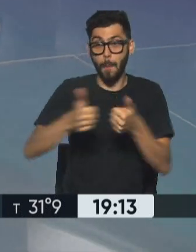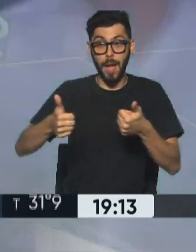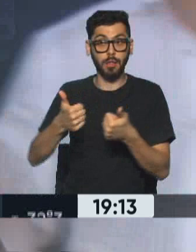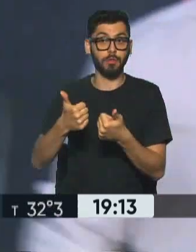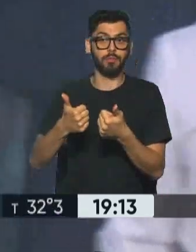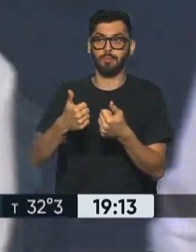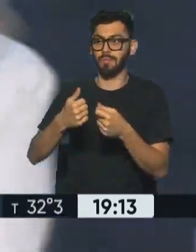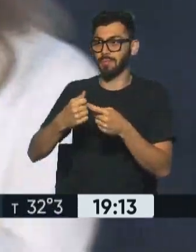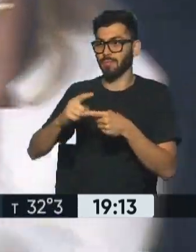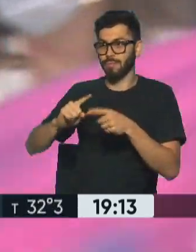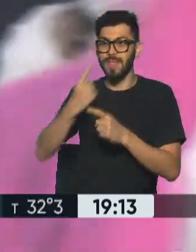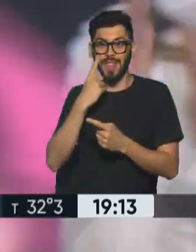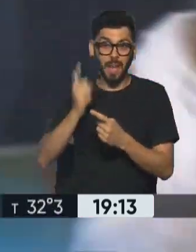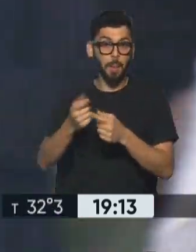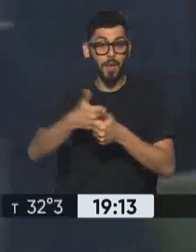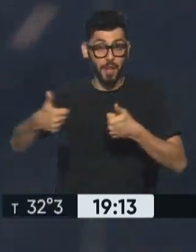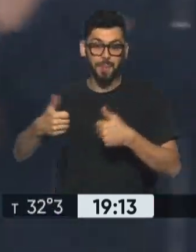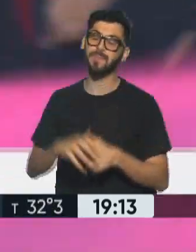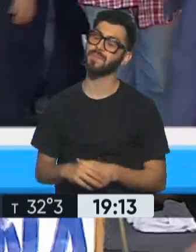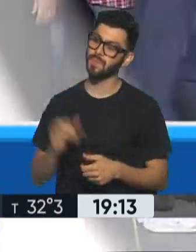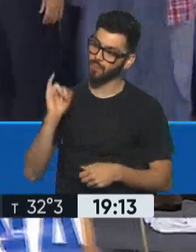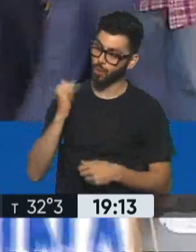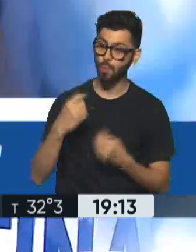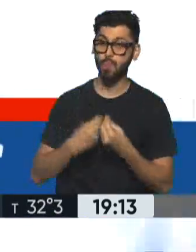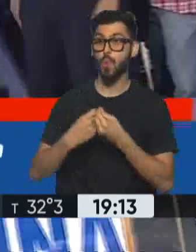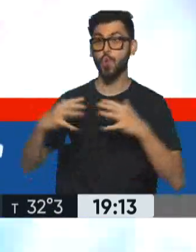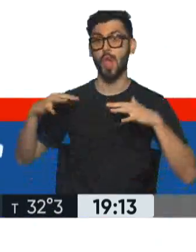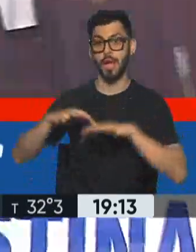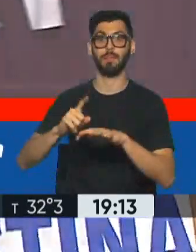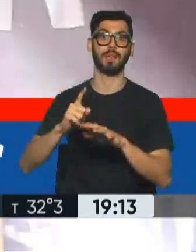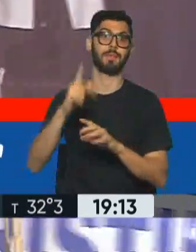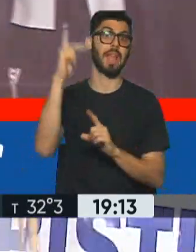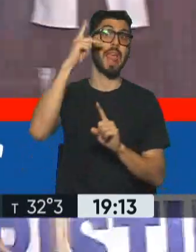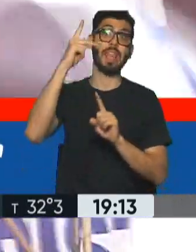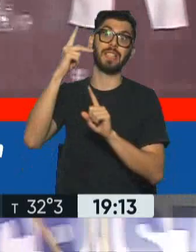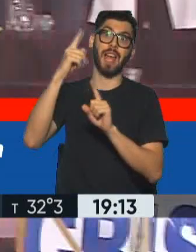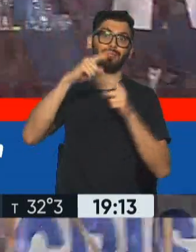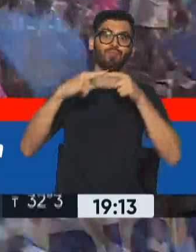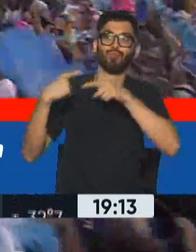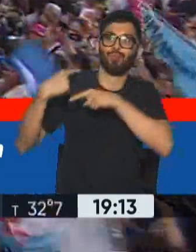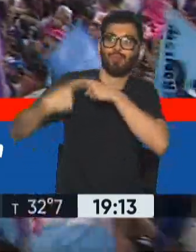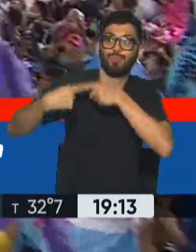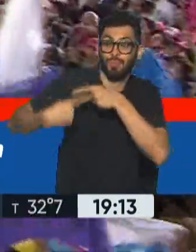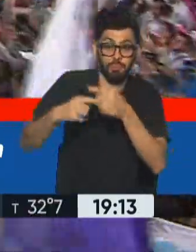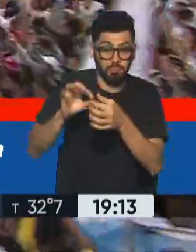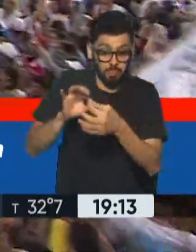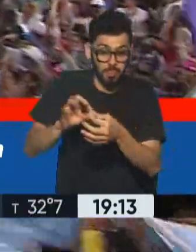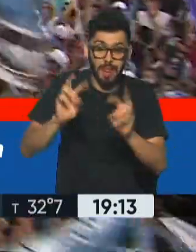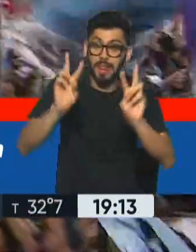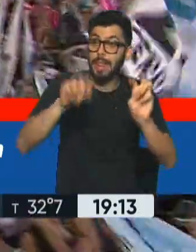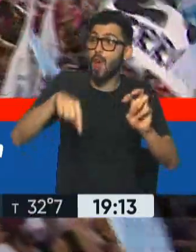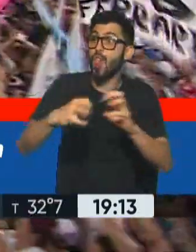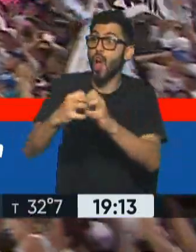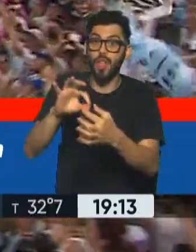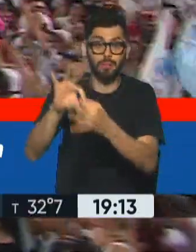muy importante y además el legado de Néstor Kirchner tiene mucho que ver con los temas que se discuten hoy, ¿no? Todo el tiempo se pueden